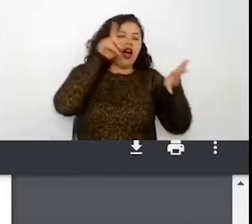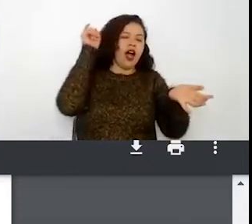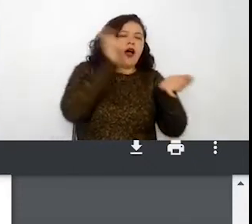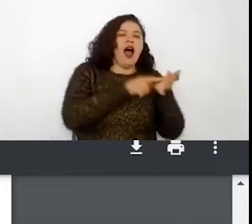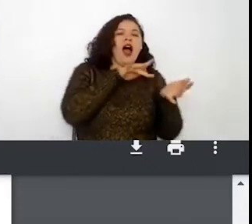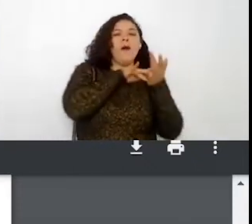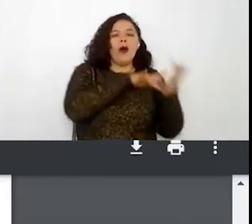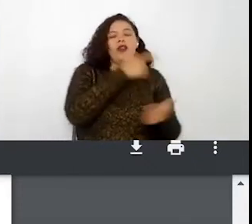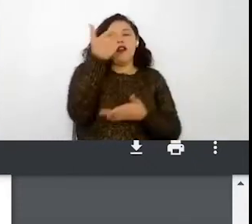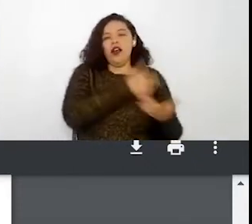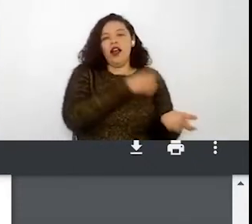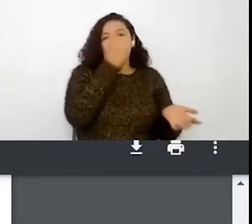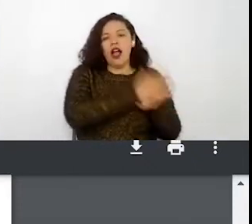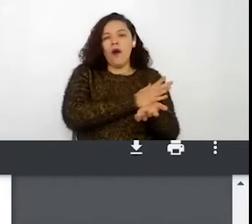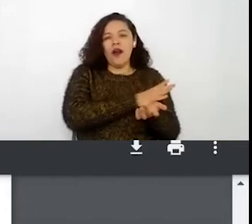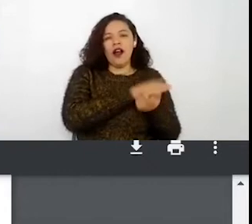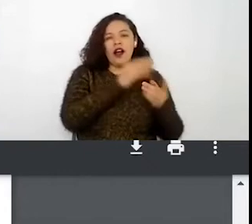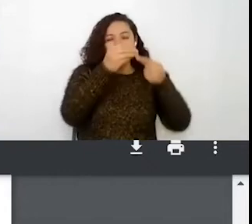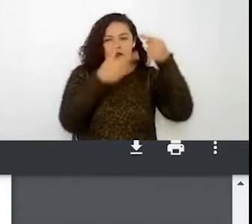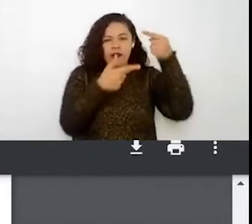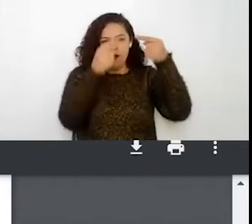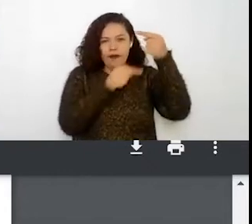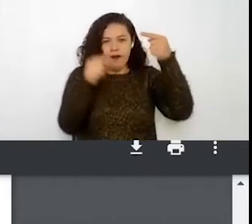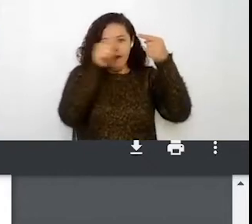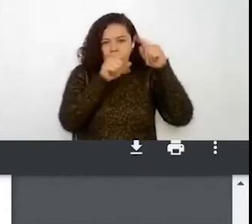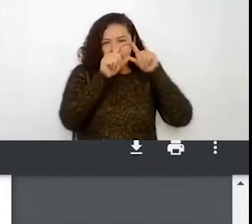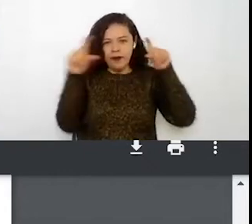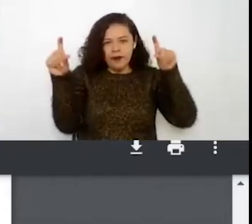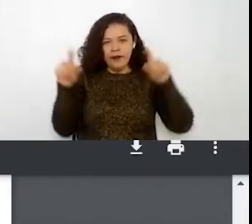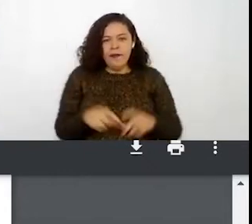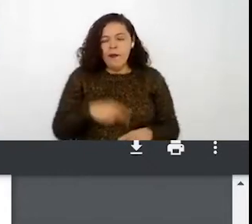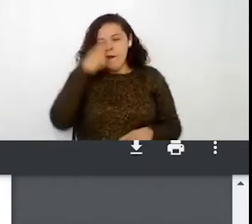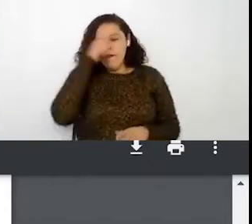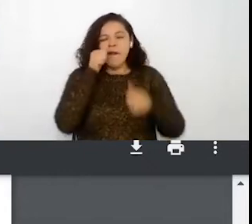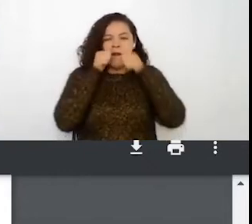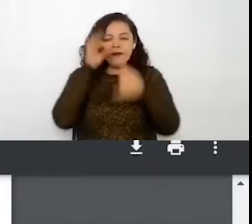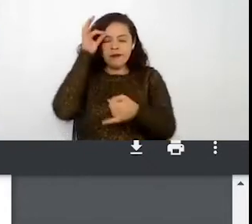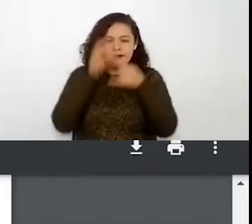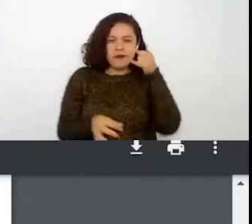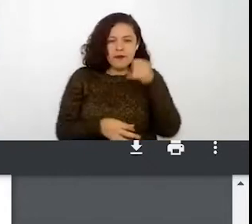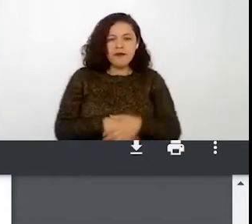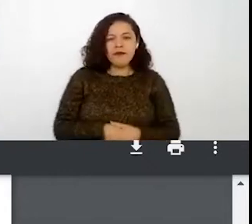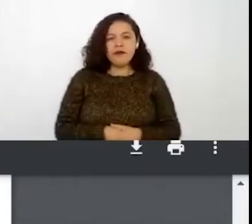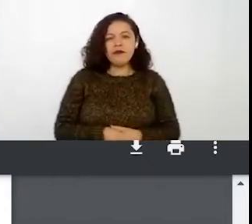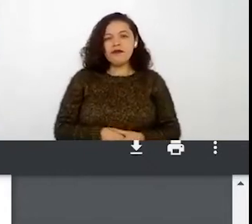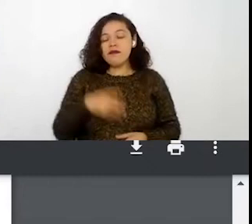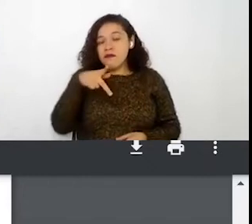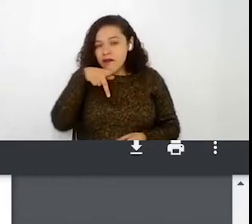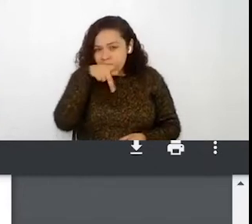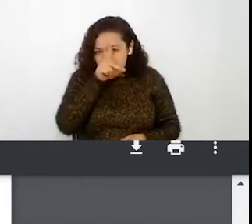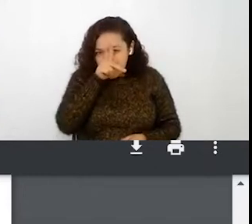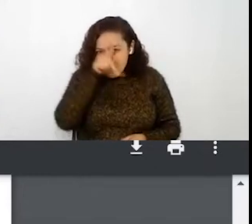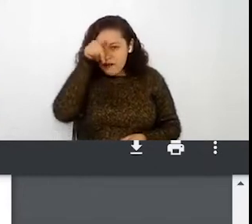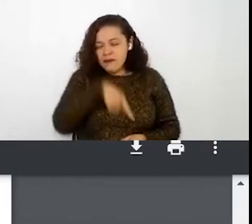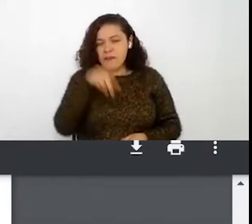nada más nos despliega esta partecita del de la atención final de los apoyos sin embargo ya aquí en